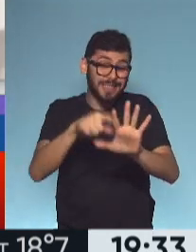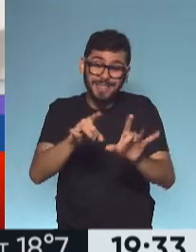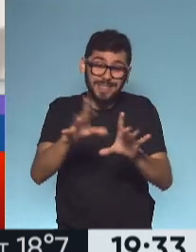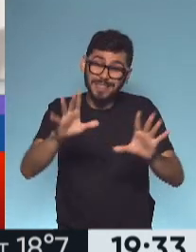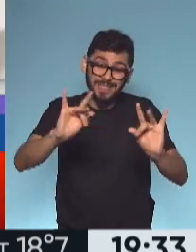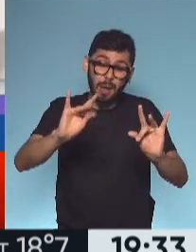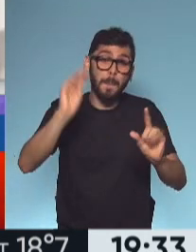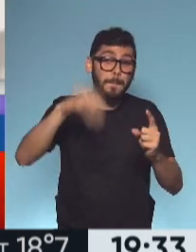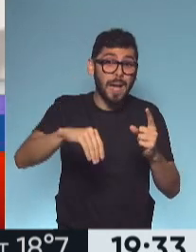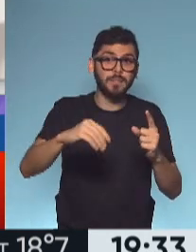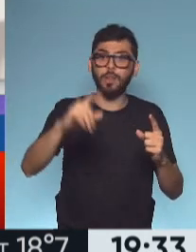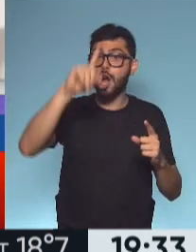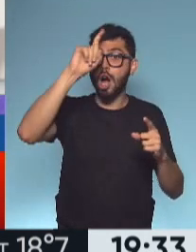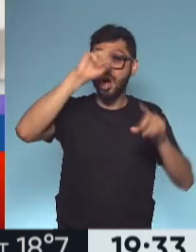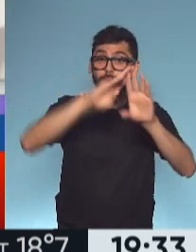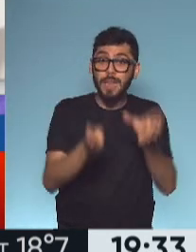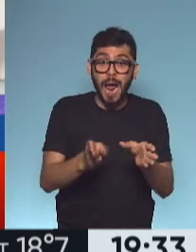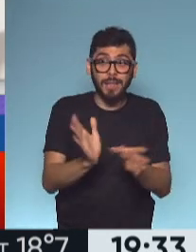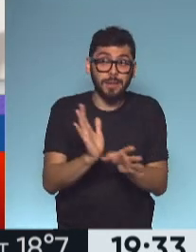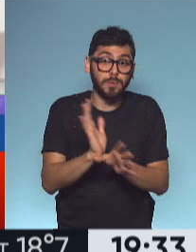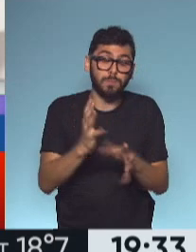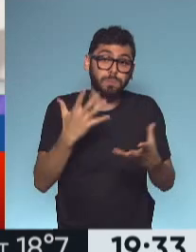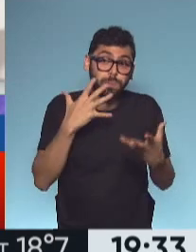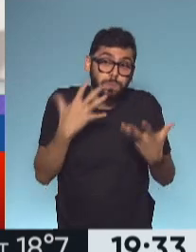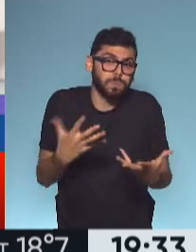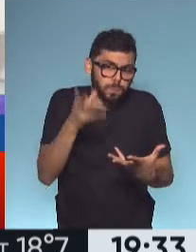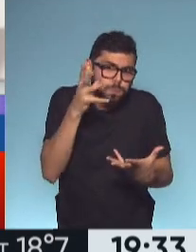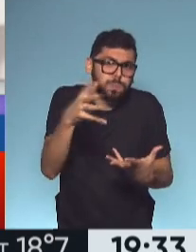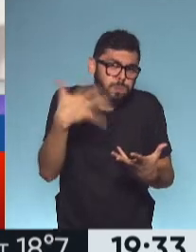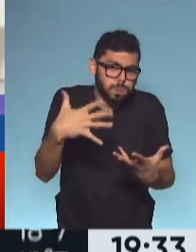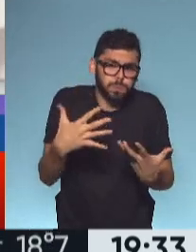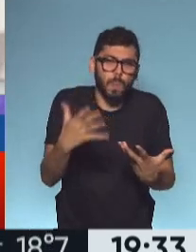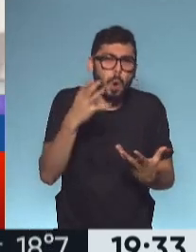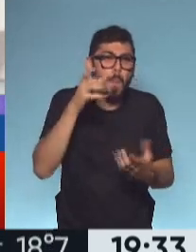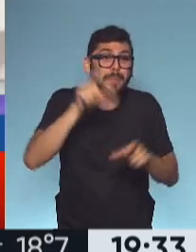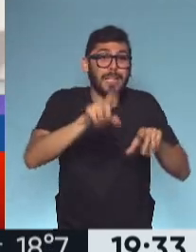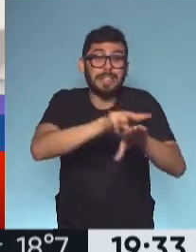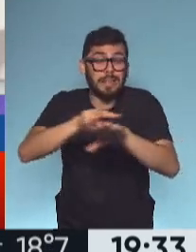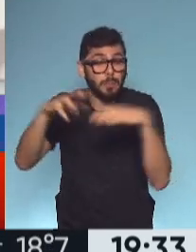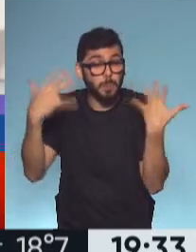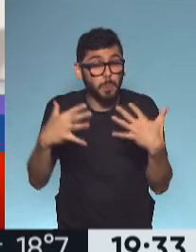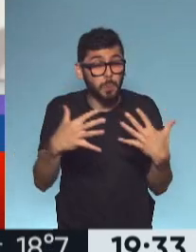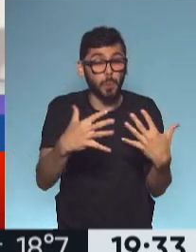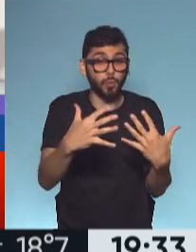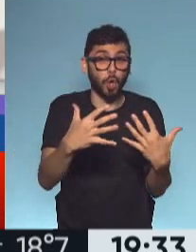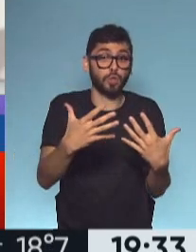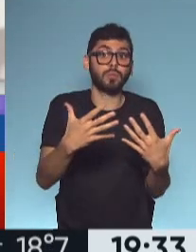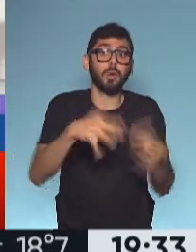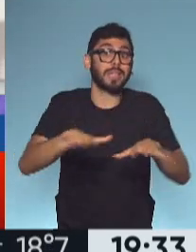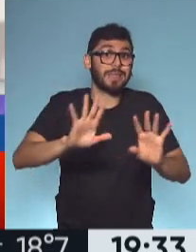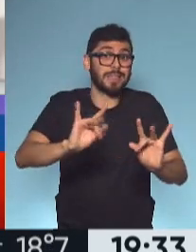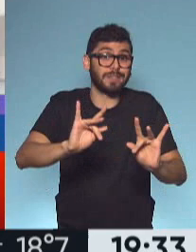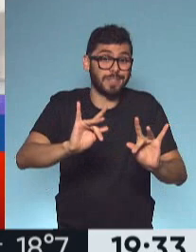de un sistema sanitario saturado, ¿no? Muy estresado, muy sobreexigido por la enorme complejidad que